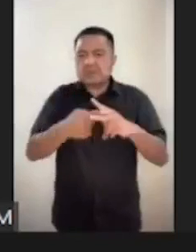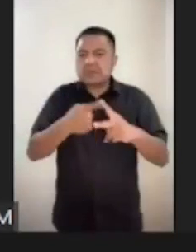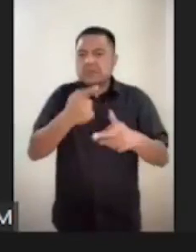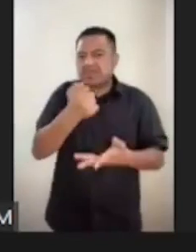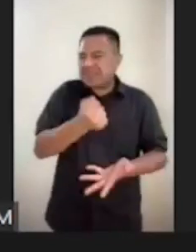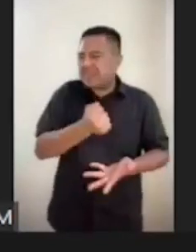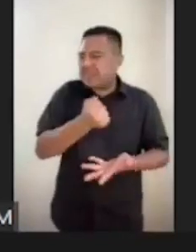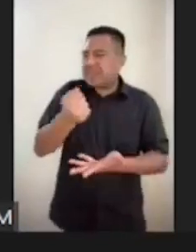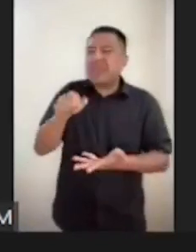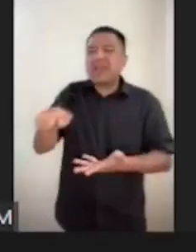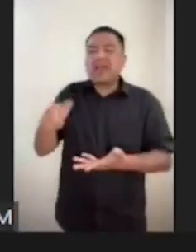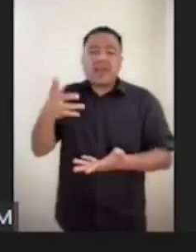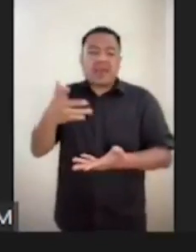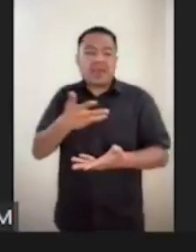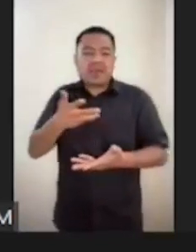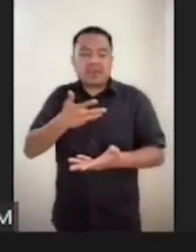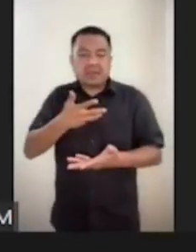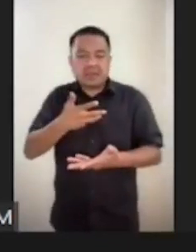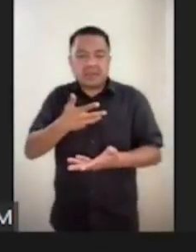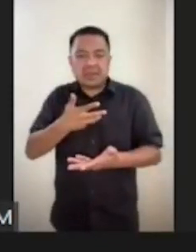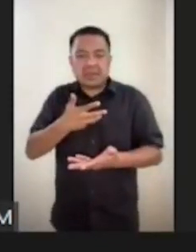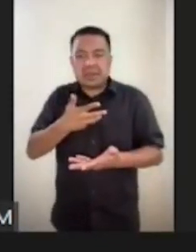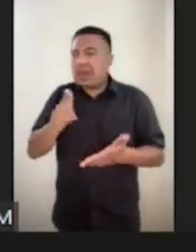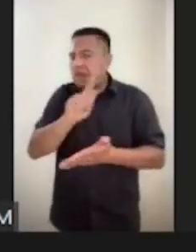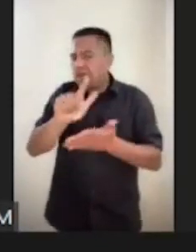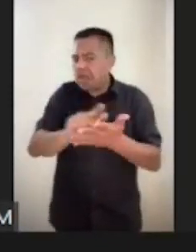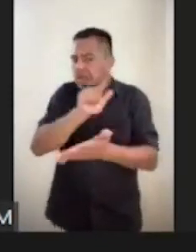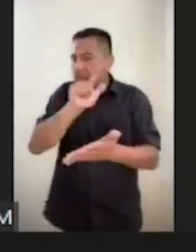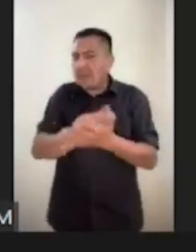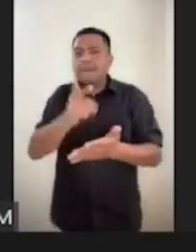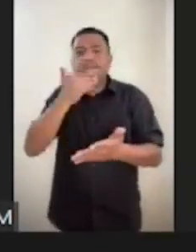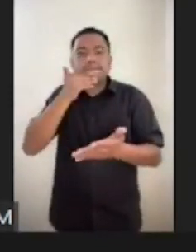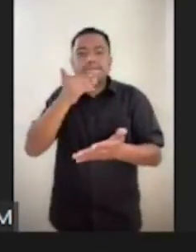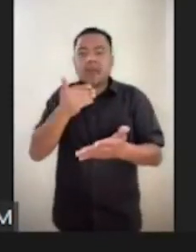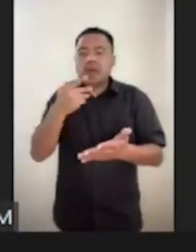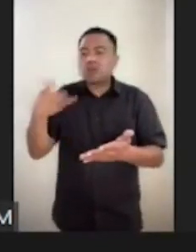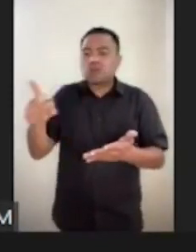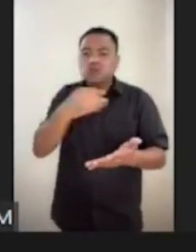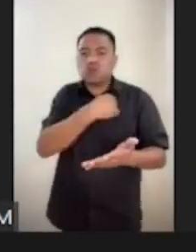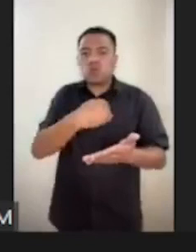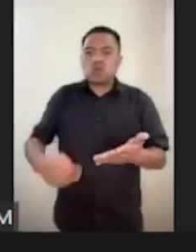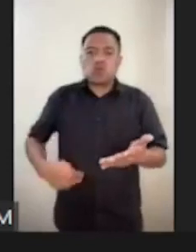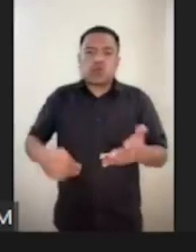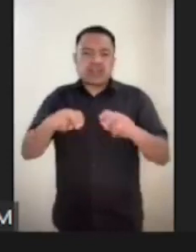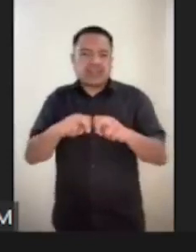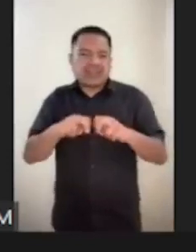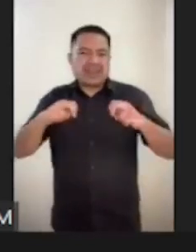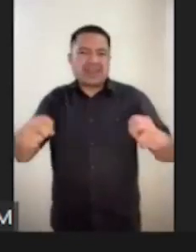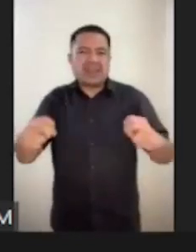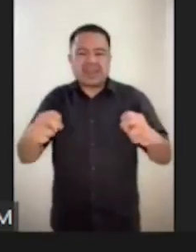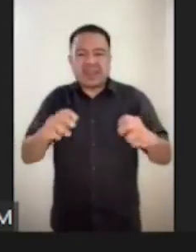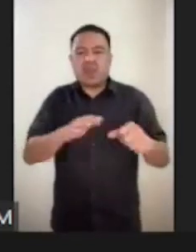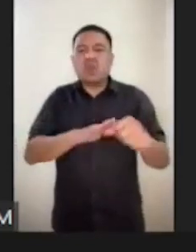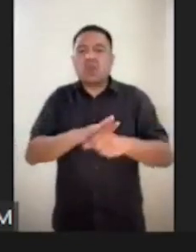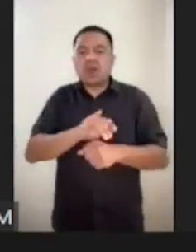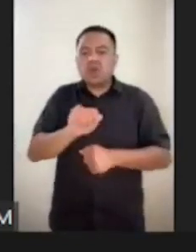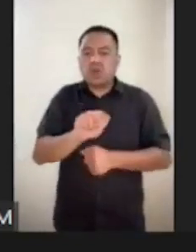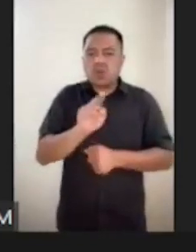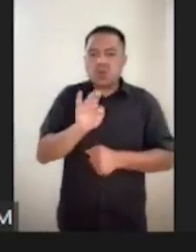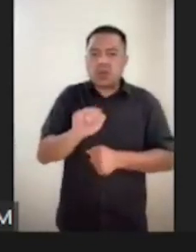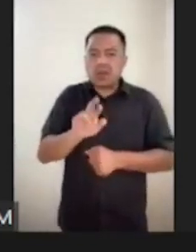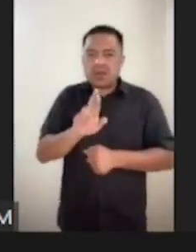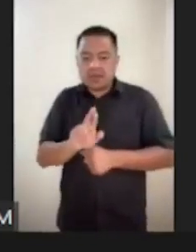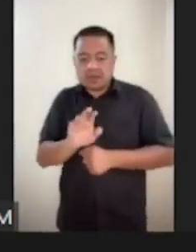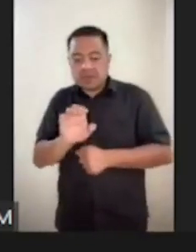como remuneración fue legalmente aprobada por el Cabildo del Ayuntamiento Constitucional del municipio de Juan R.